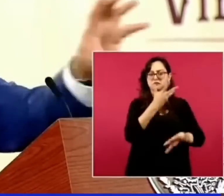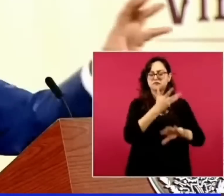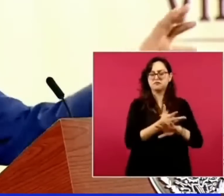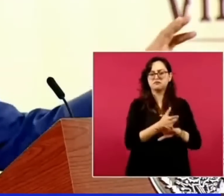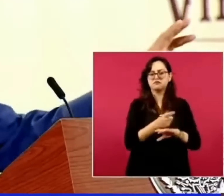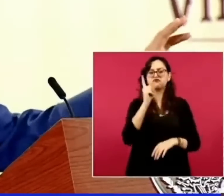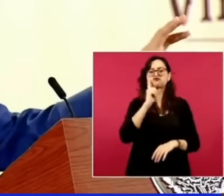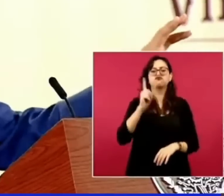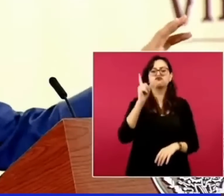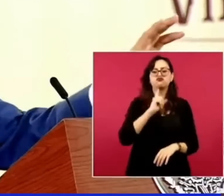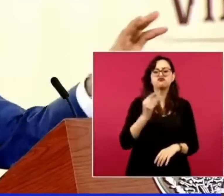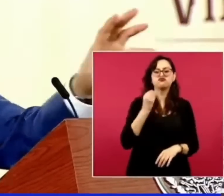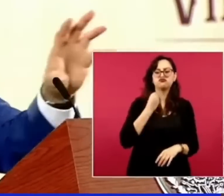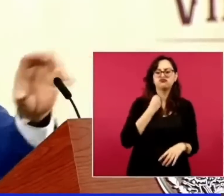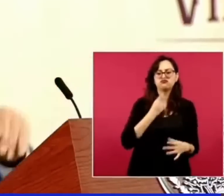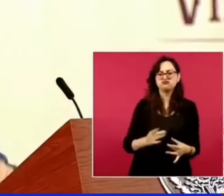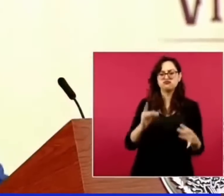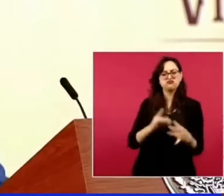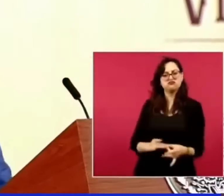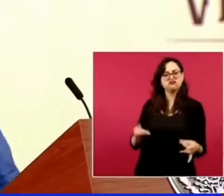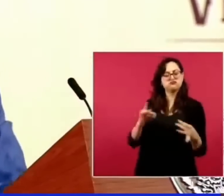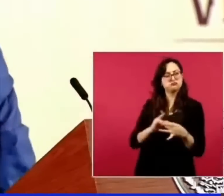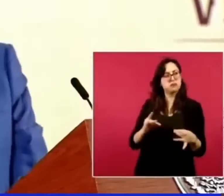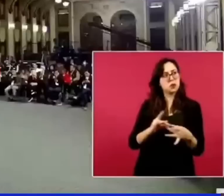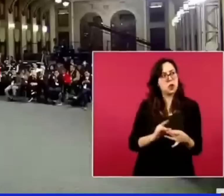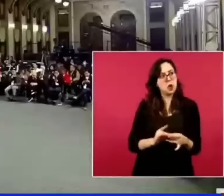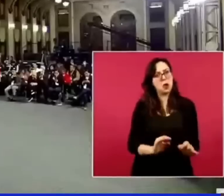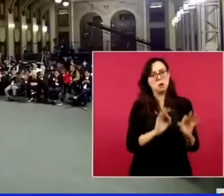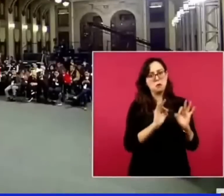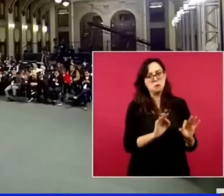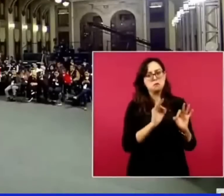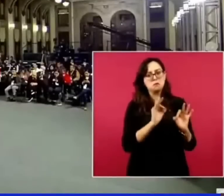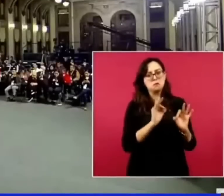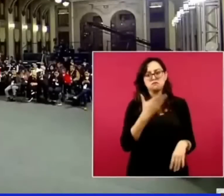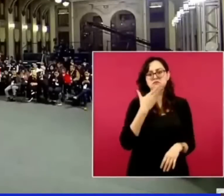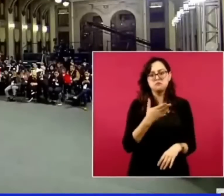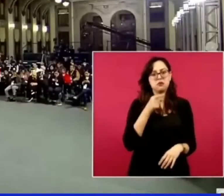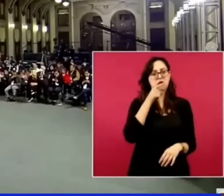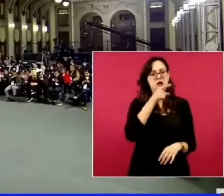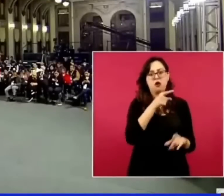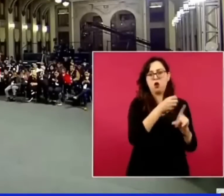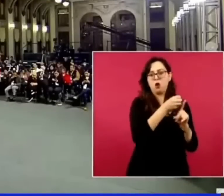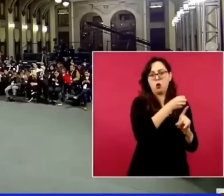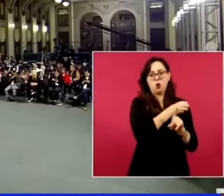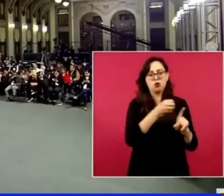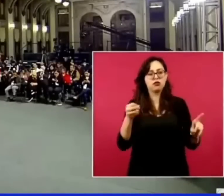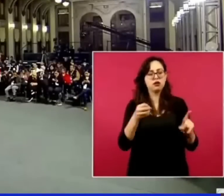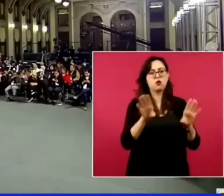y hasta un organigrama